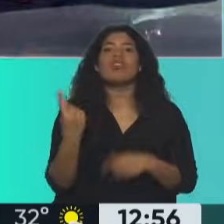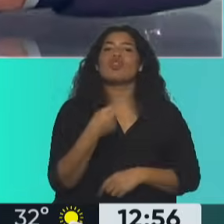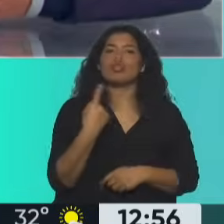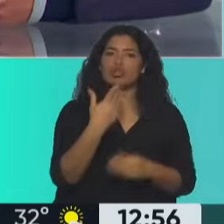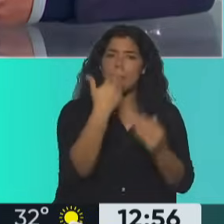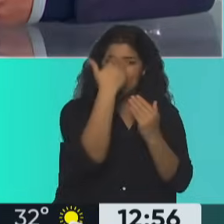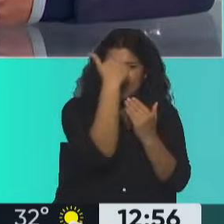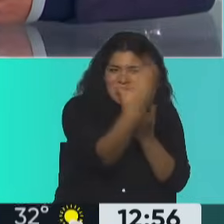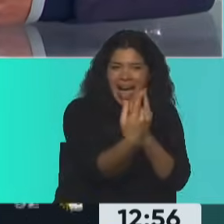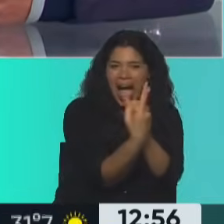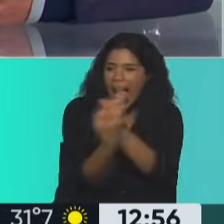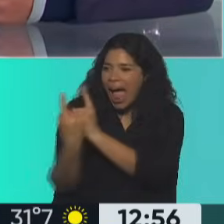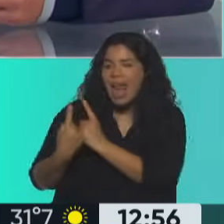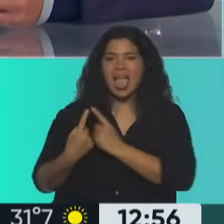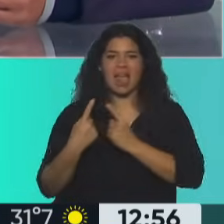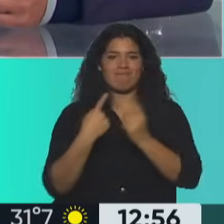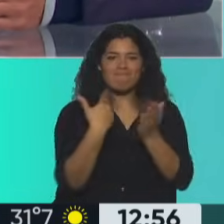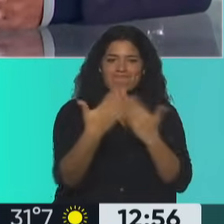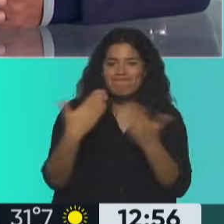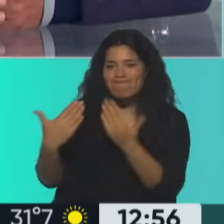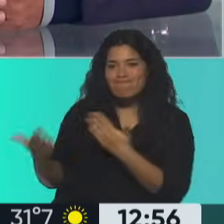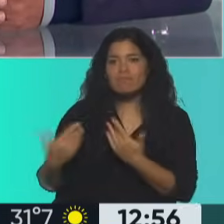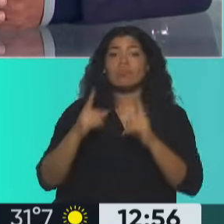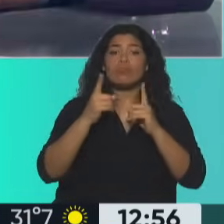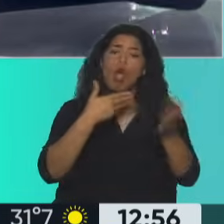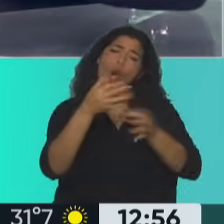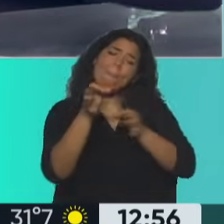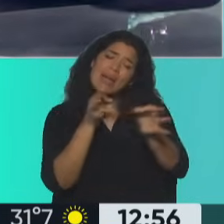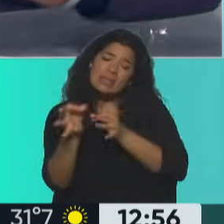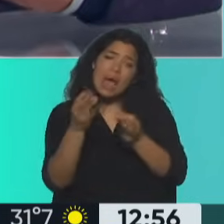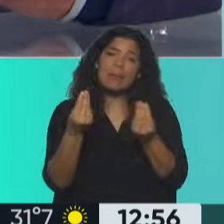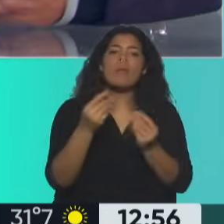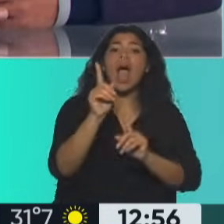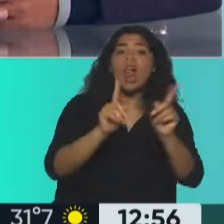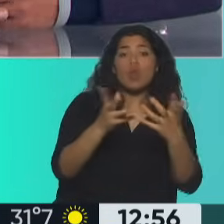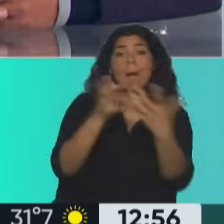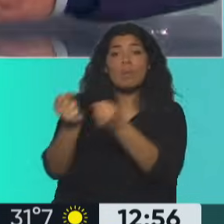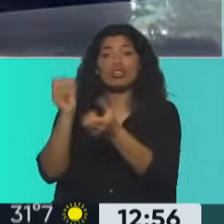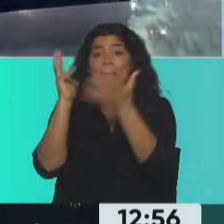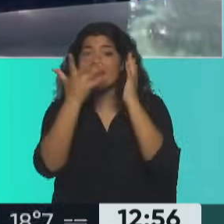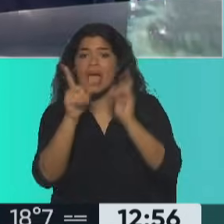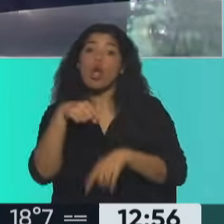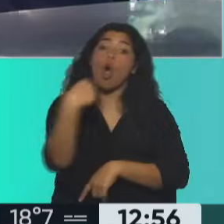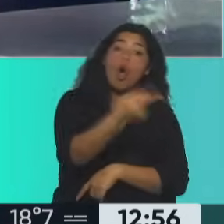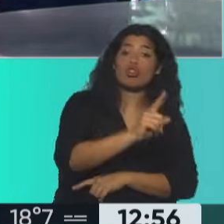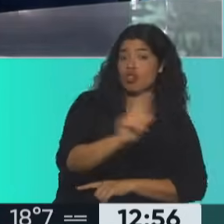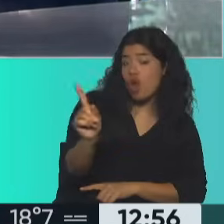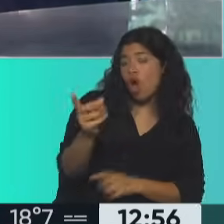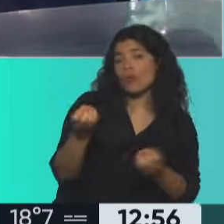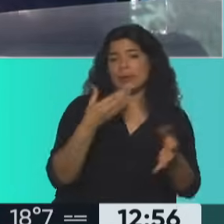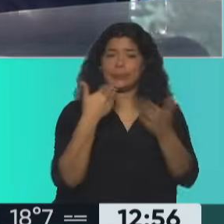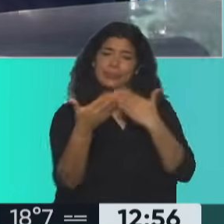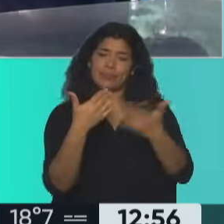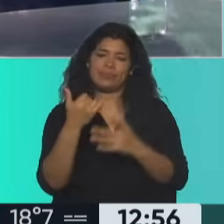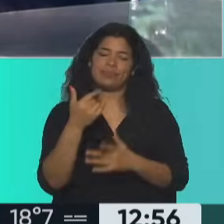los compañeros Y conversar también con los chicos que no fueron a votar con los que votaron a Miley entonces bueno a ver qué no entonces hay cosas así chistosas